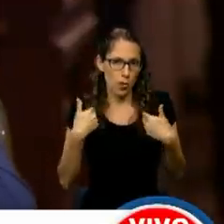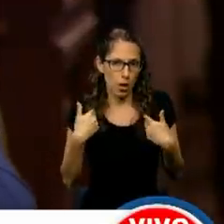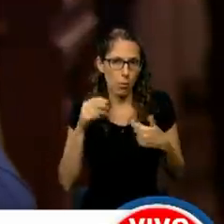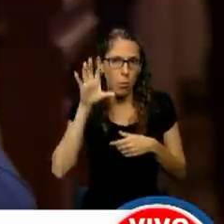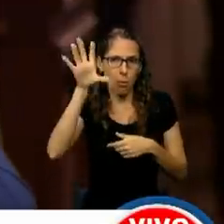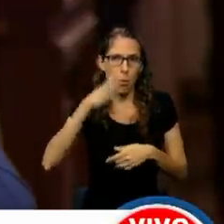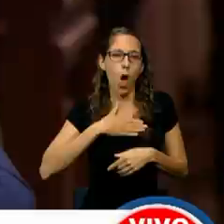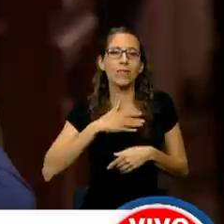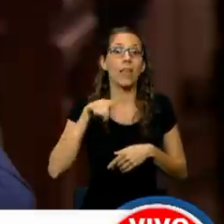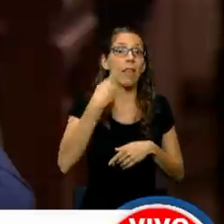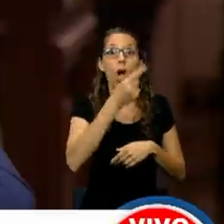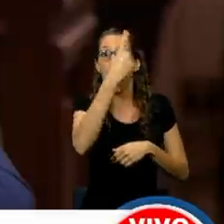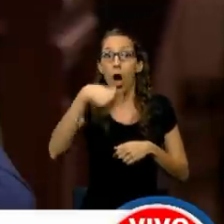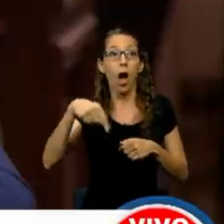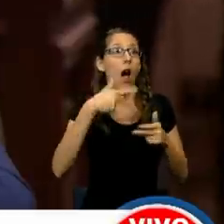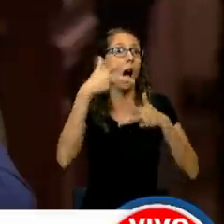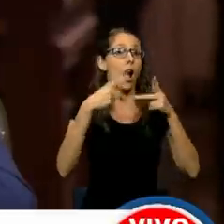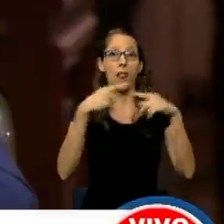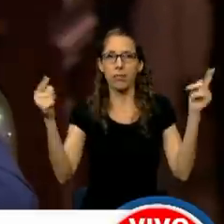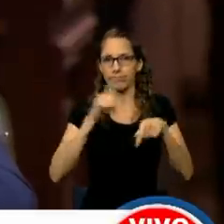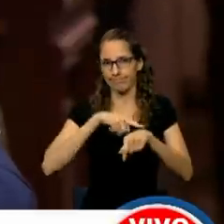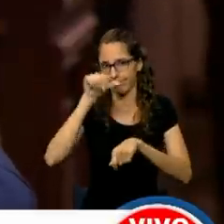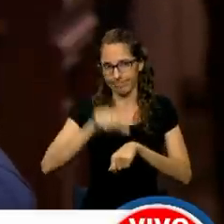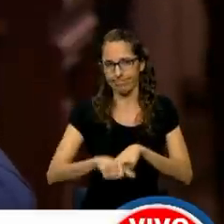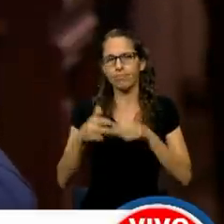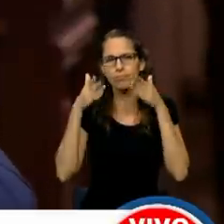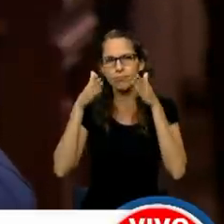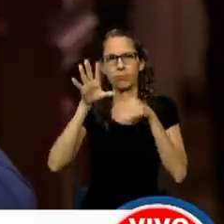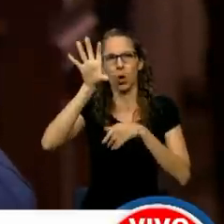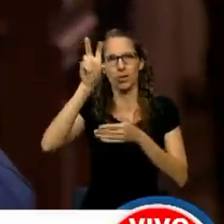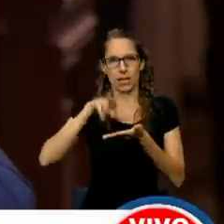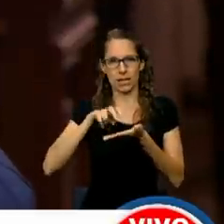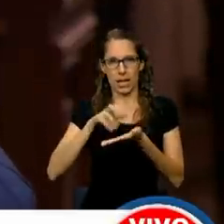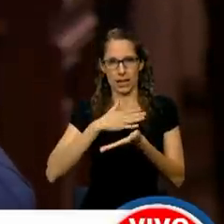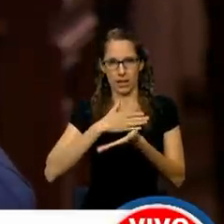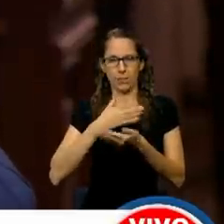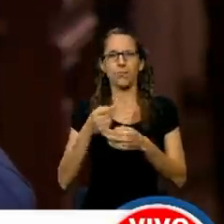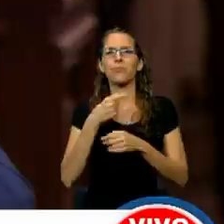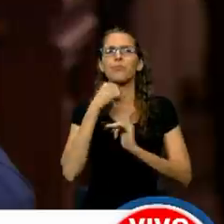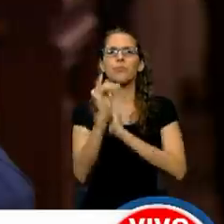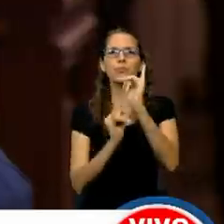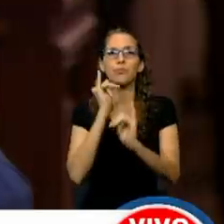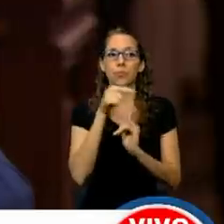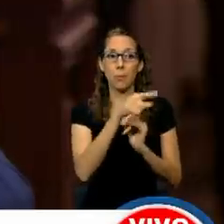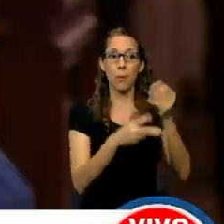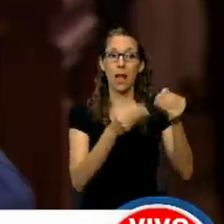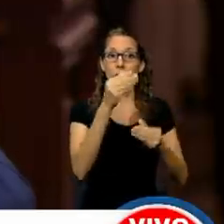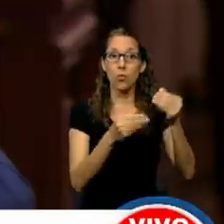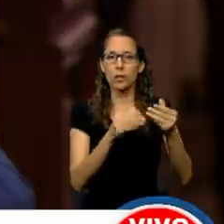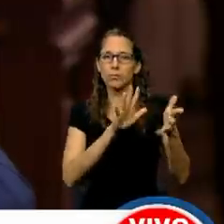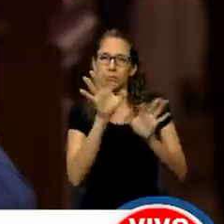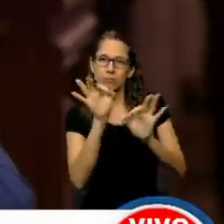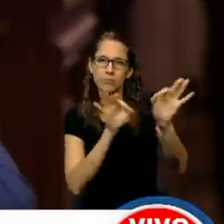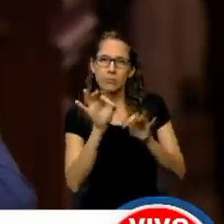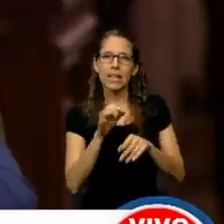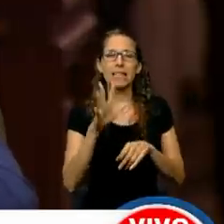para hablar del resto contable que este presupuesto tiene una proyección de casi 5 mil